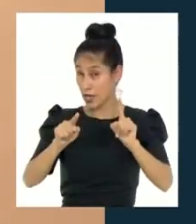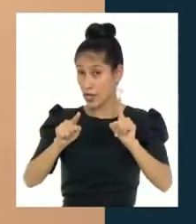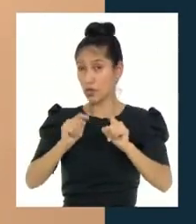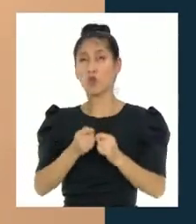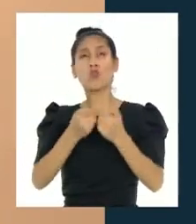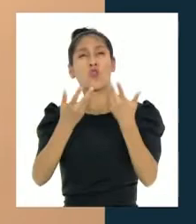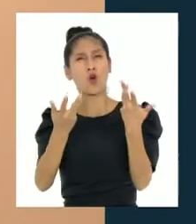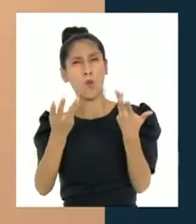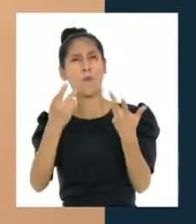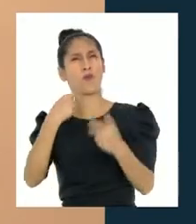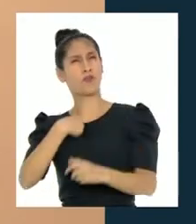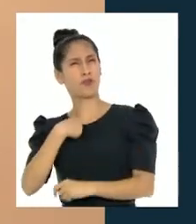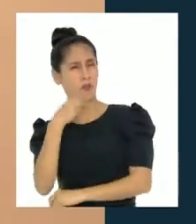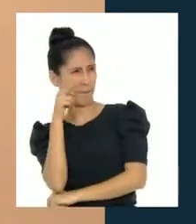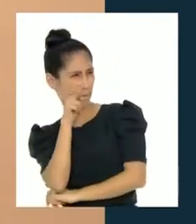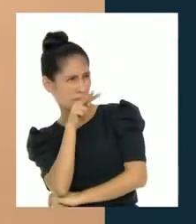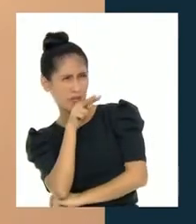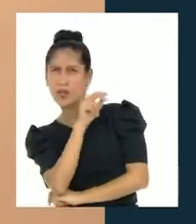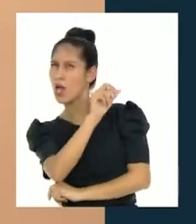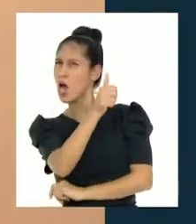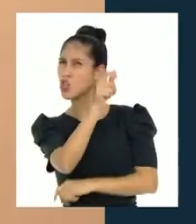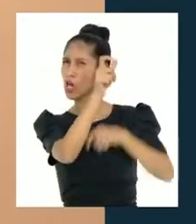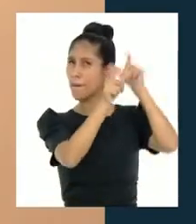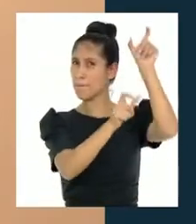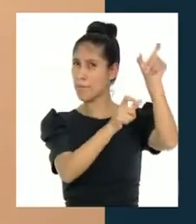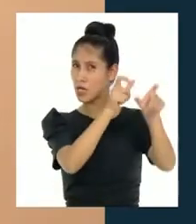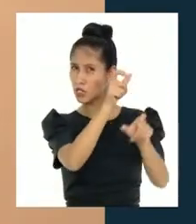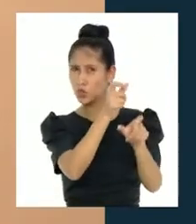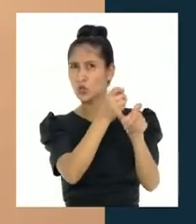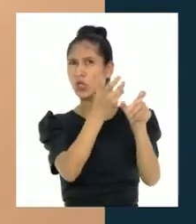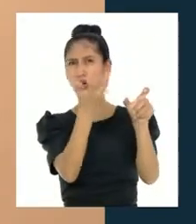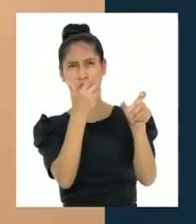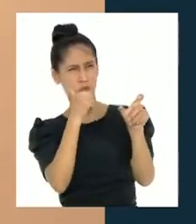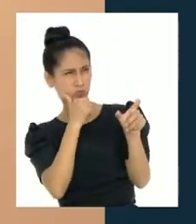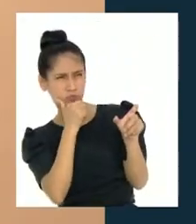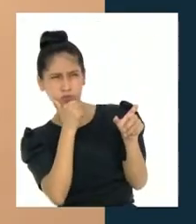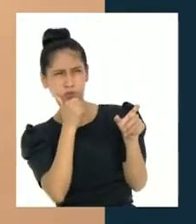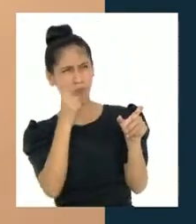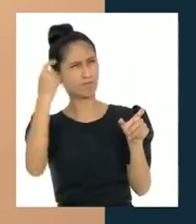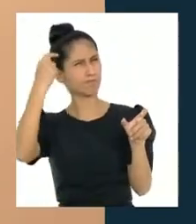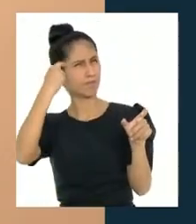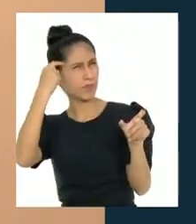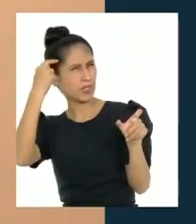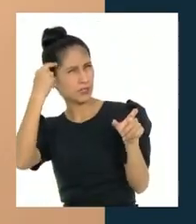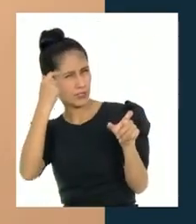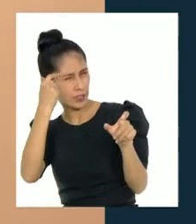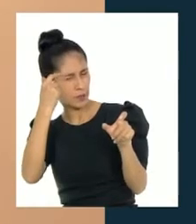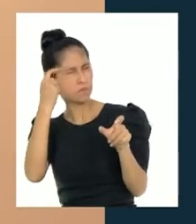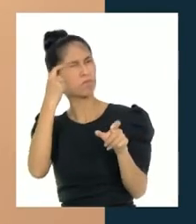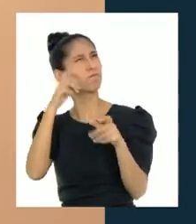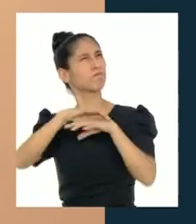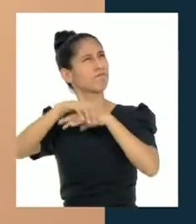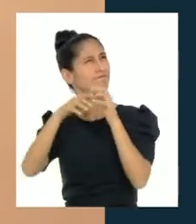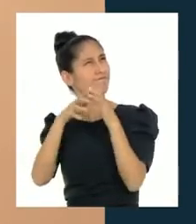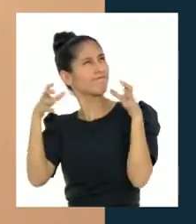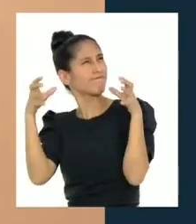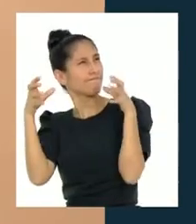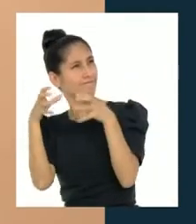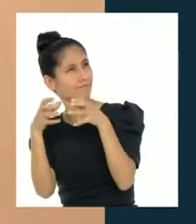observar obstáculos para vernos como nación, para plantear un pensamiento conjunto que nos